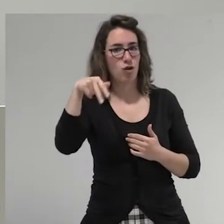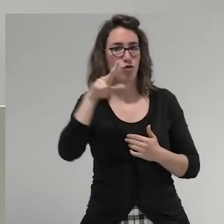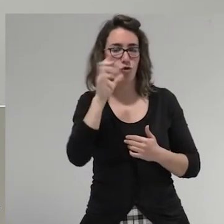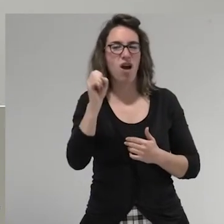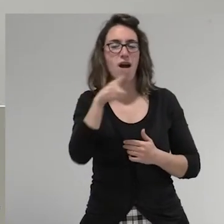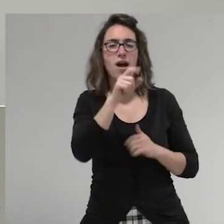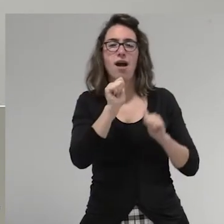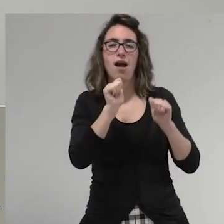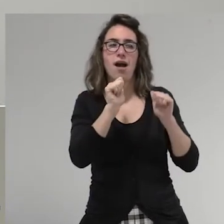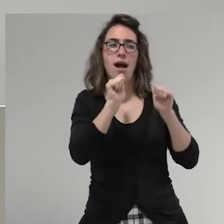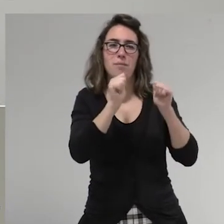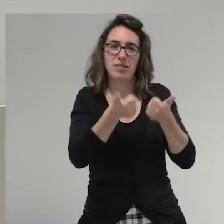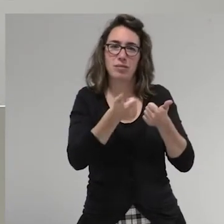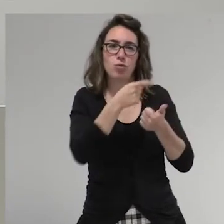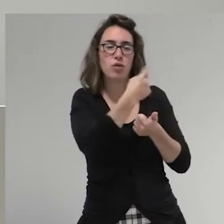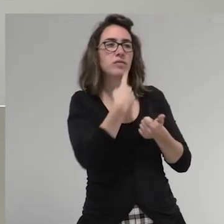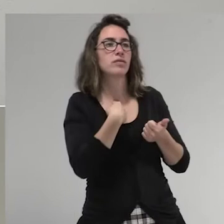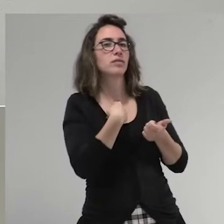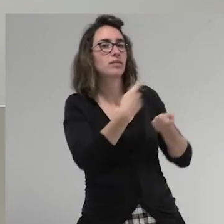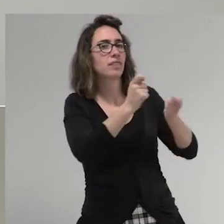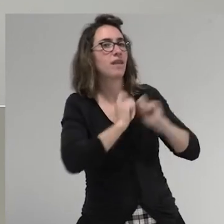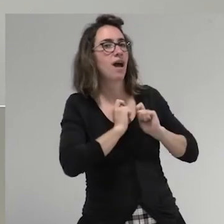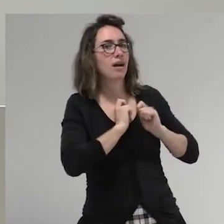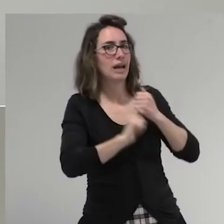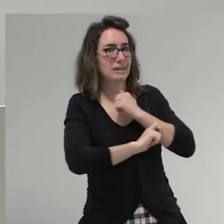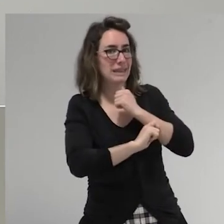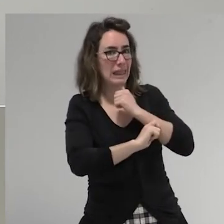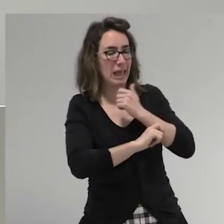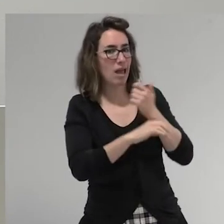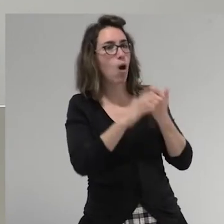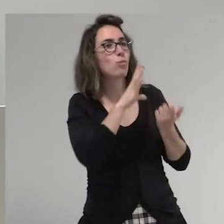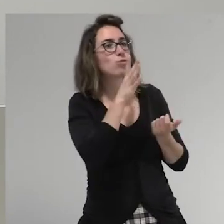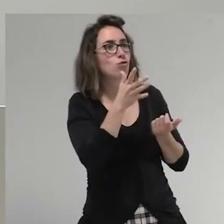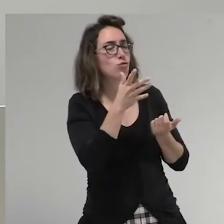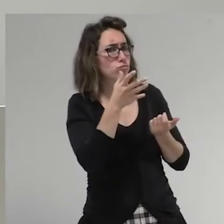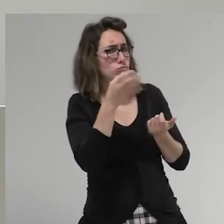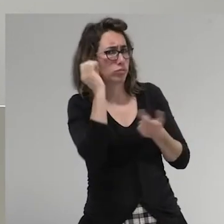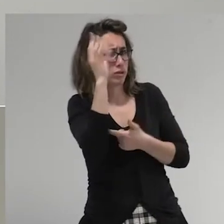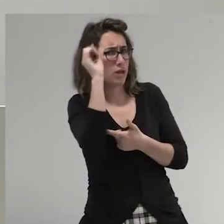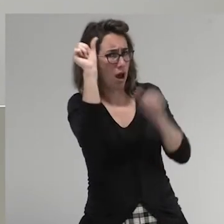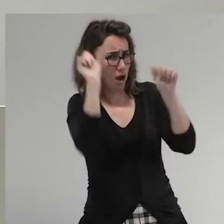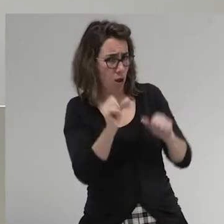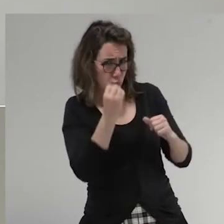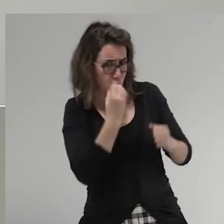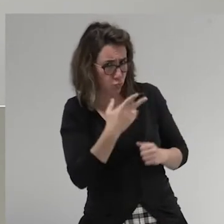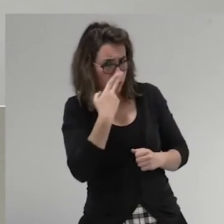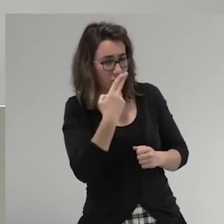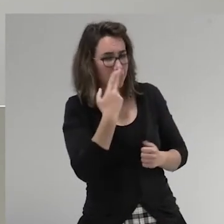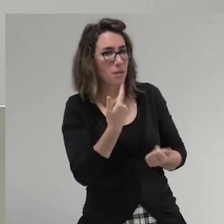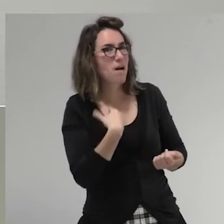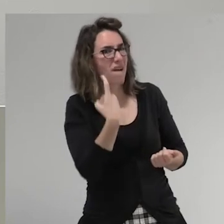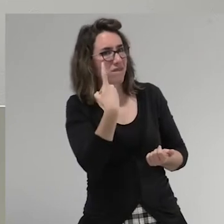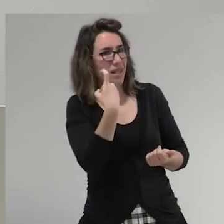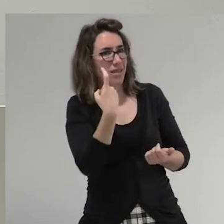principio has dicho que nos ibas a dar alguna estrategia. Me ha encantado la charla, pero me falta un poco ese final. Ya sé que es muy difícil lo que